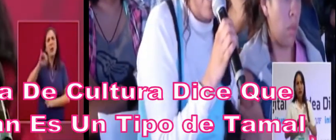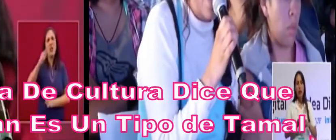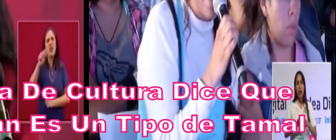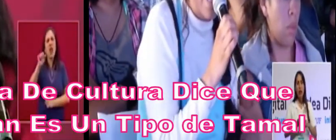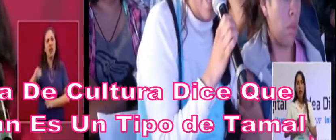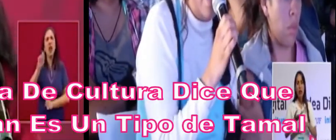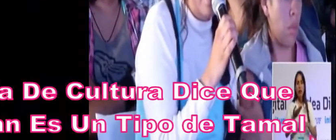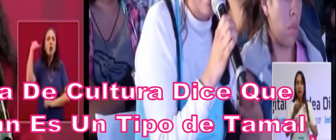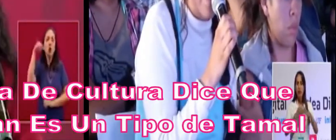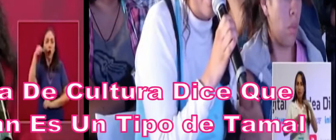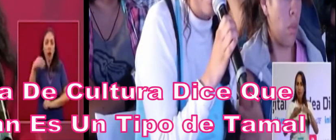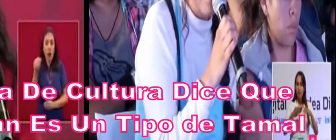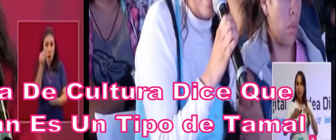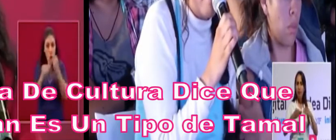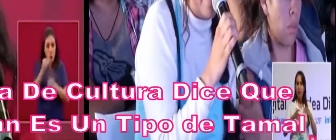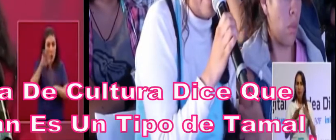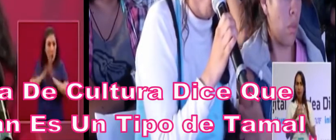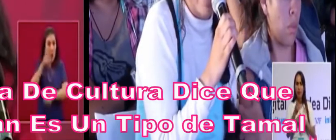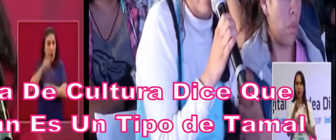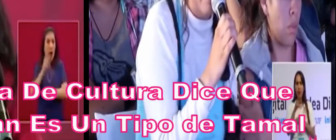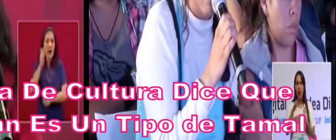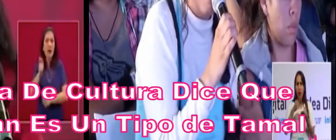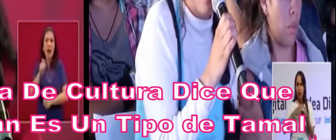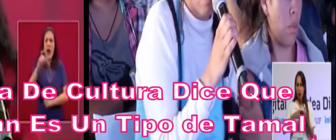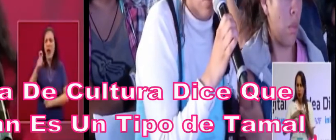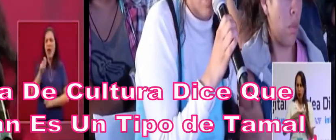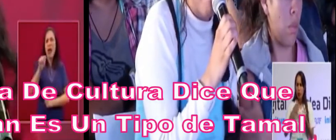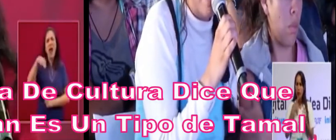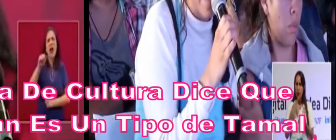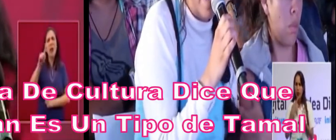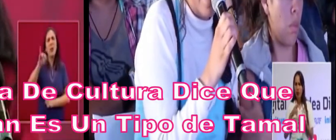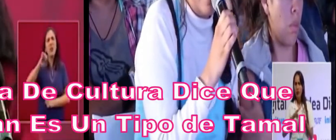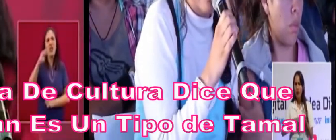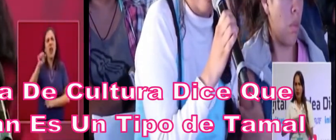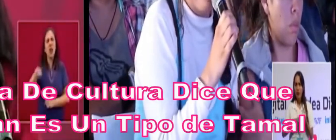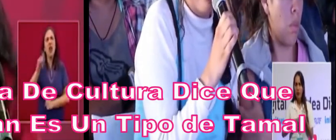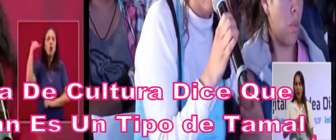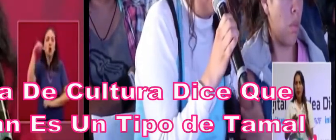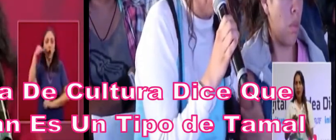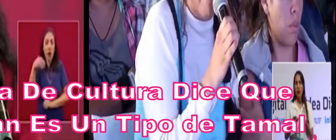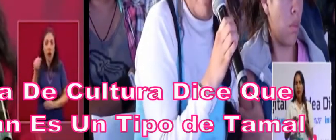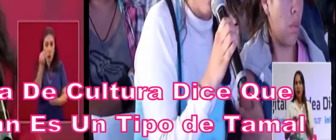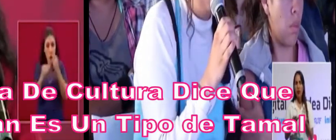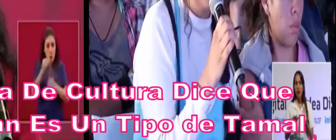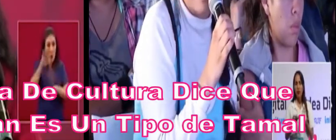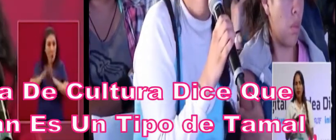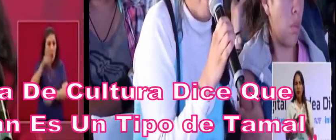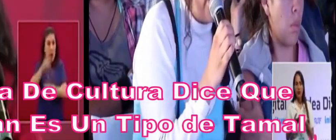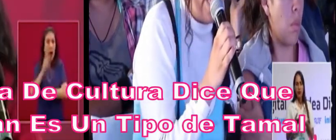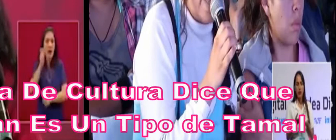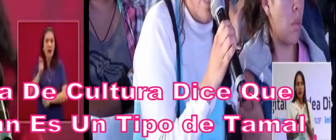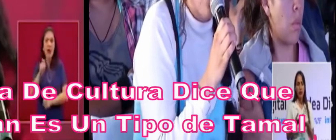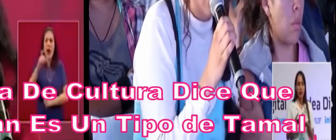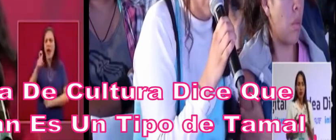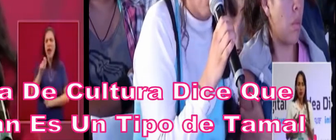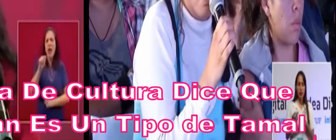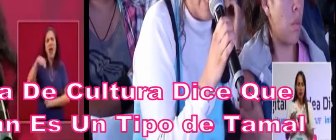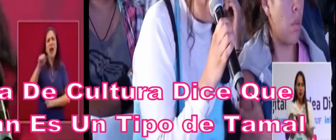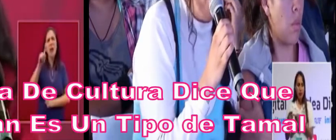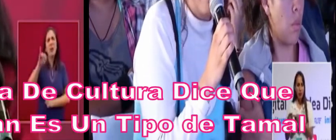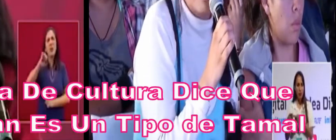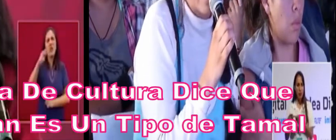rojas. La alga verde puede servir como combustible. El carro solo necesitamos el petróleo realmente. Y